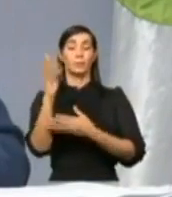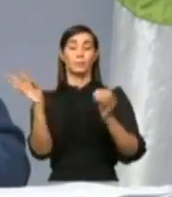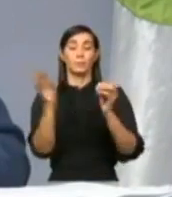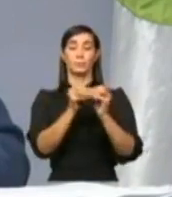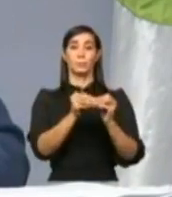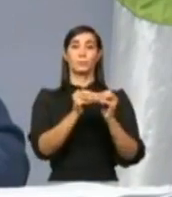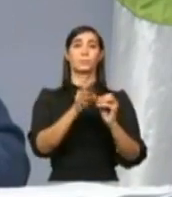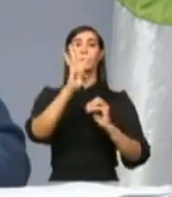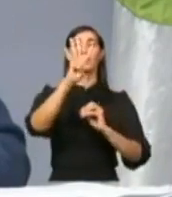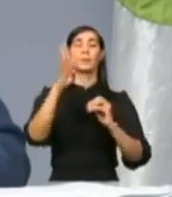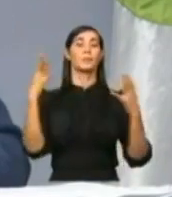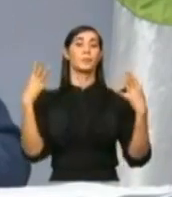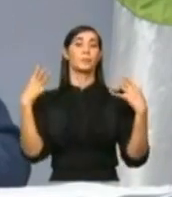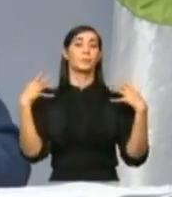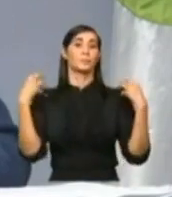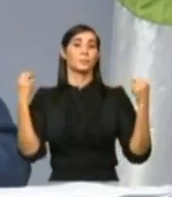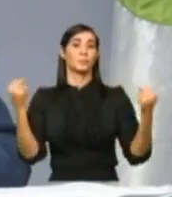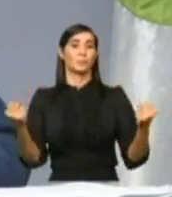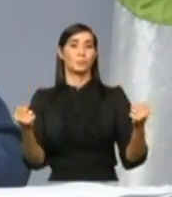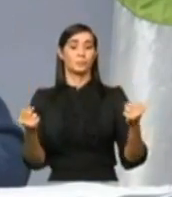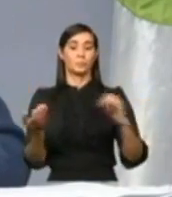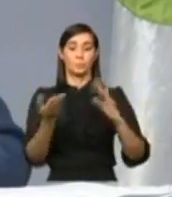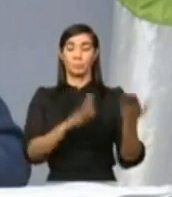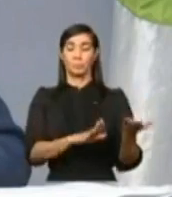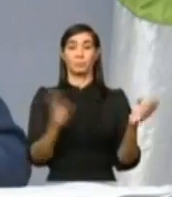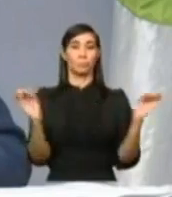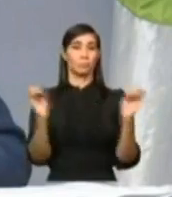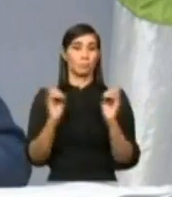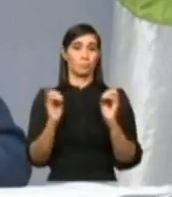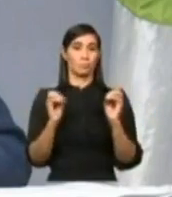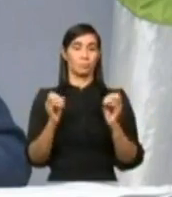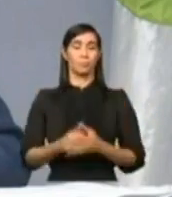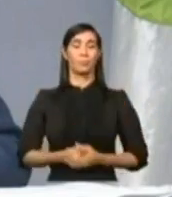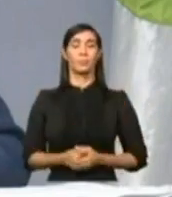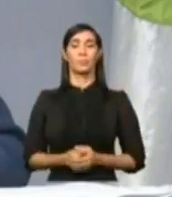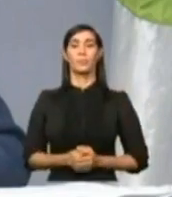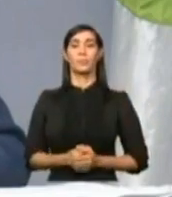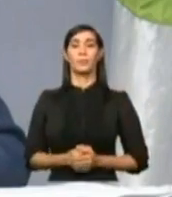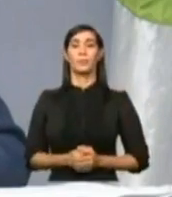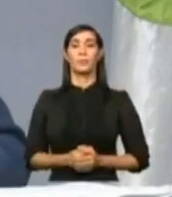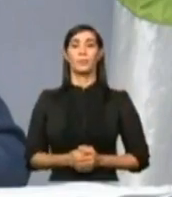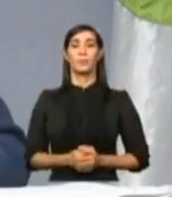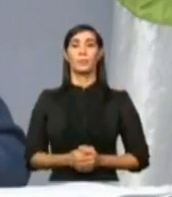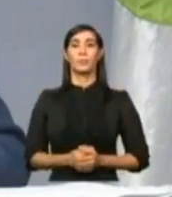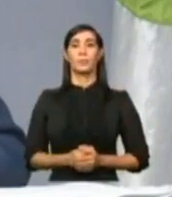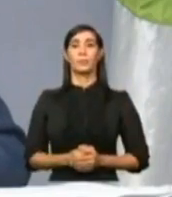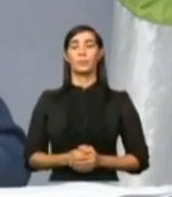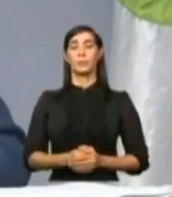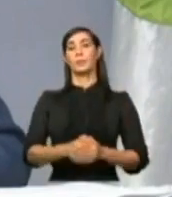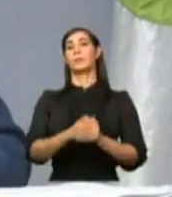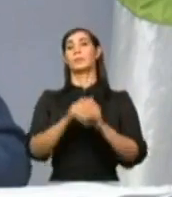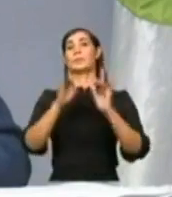acumulados, 4 recuperados, ningún fallecimiento. Santiago,